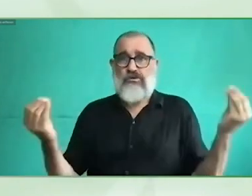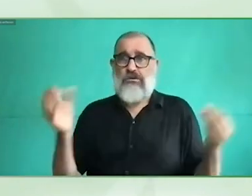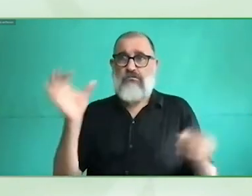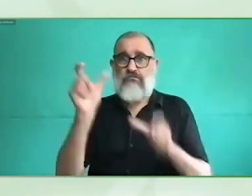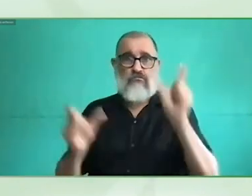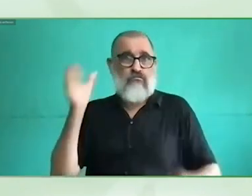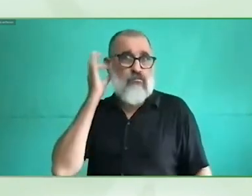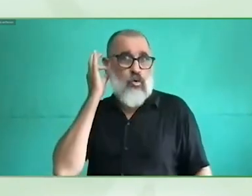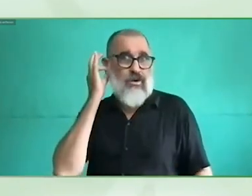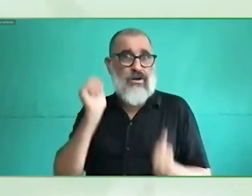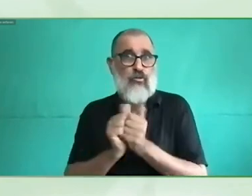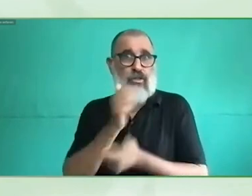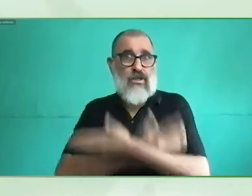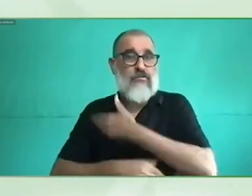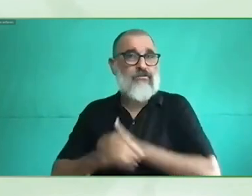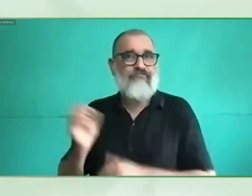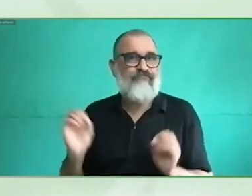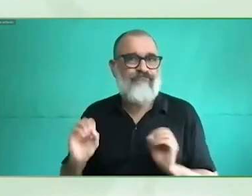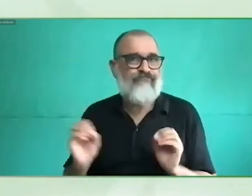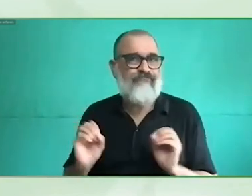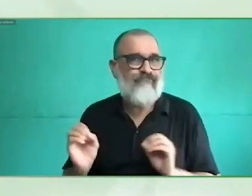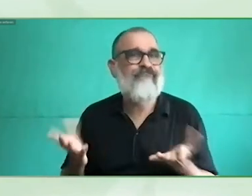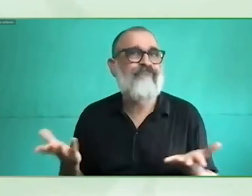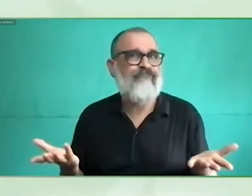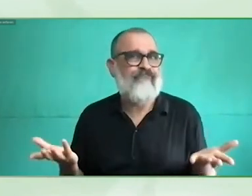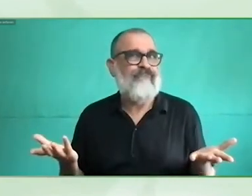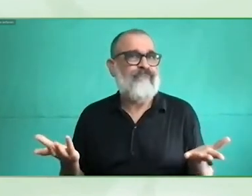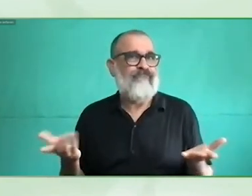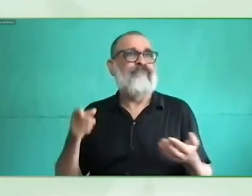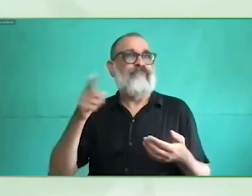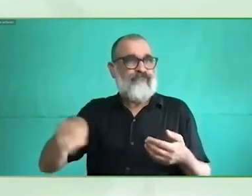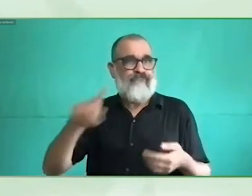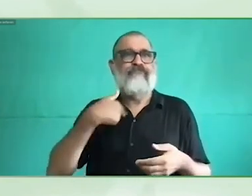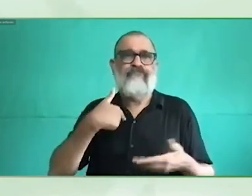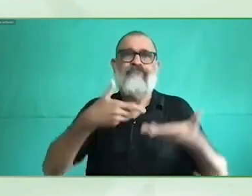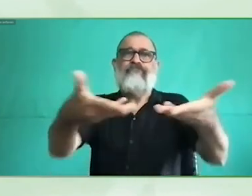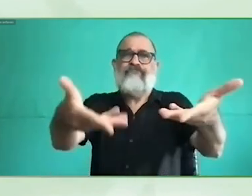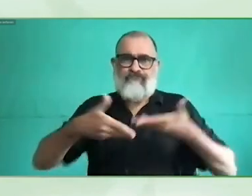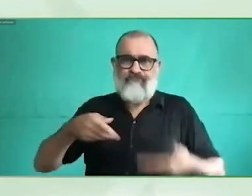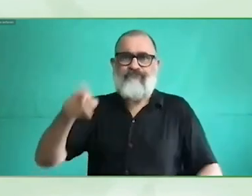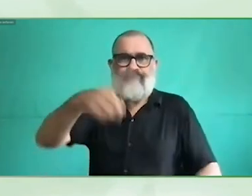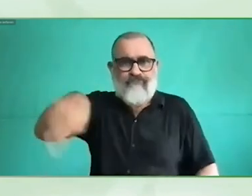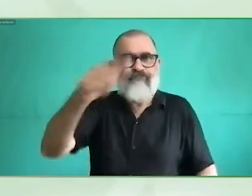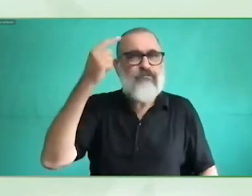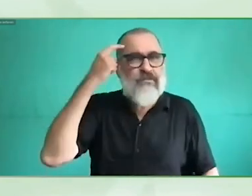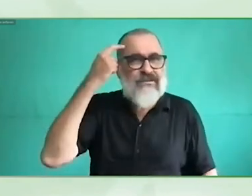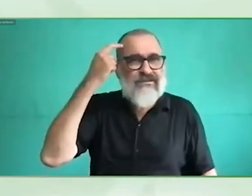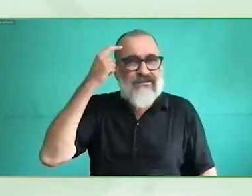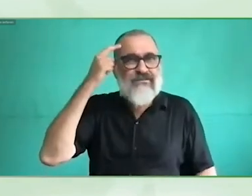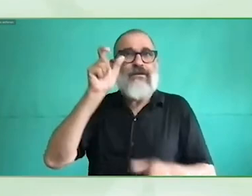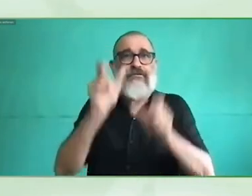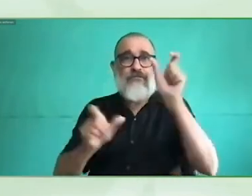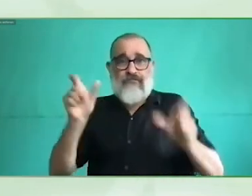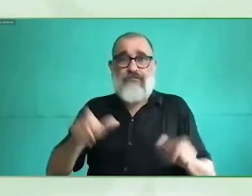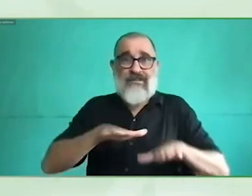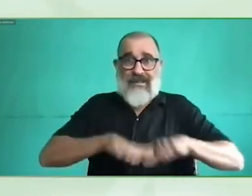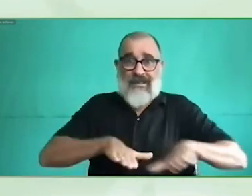y no tiene las posibilidades de ser autónomas y tomar sus propias Decisiones Con la información necesaria